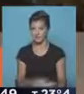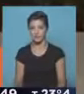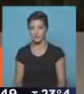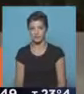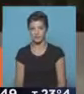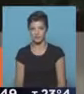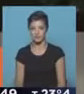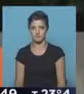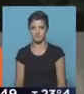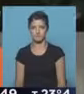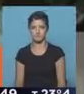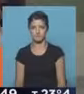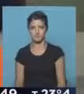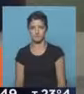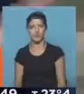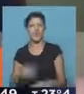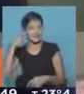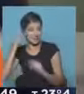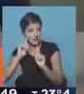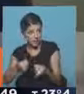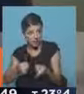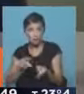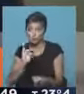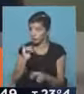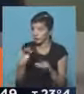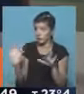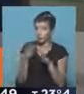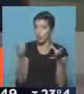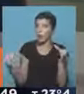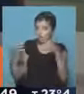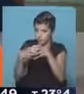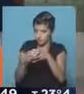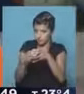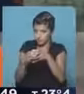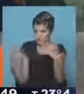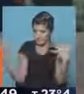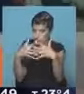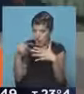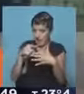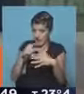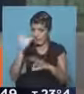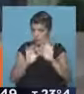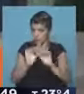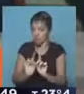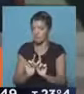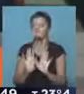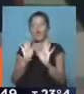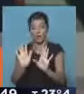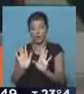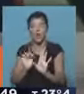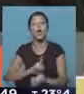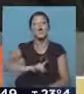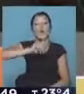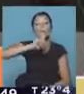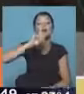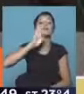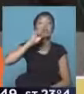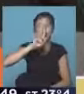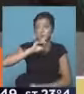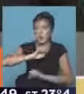totalmente está realmente actualmente ahora digo pues fíjate qué paradoja digamos cuando les empieza a ir mal a ellos